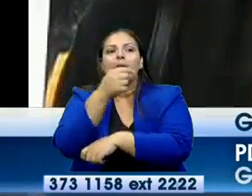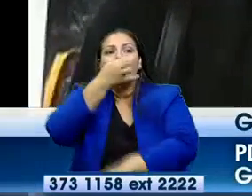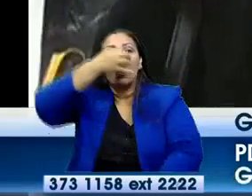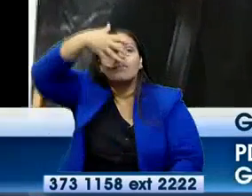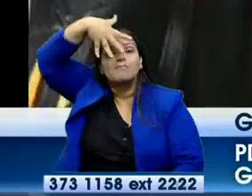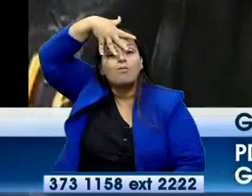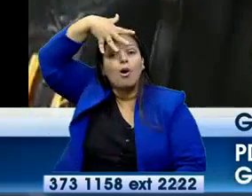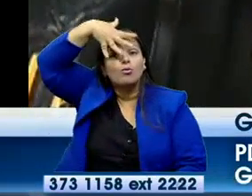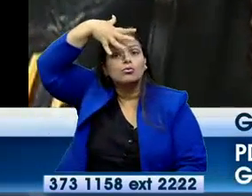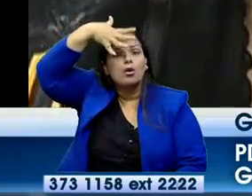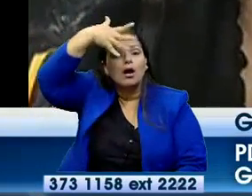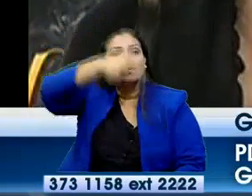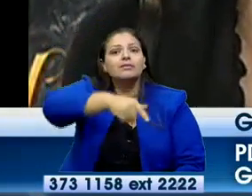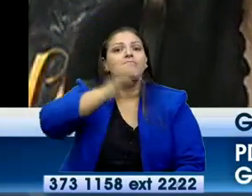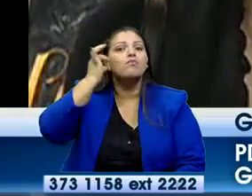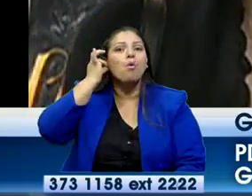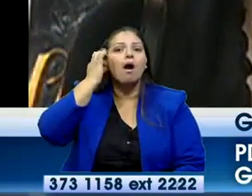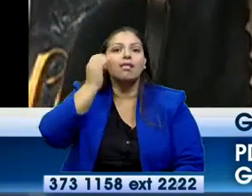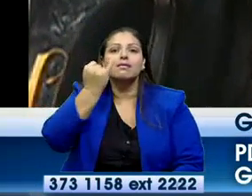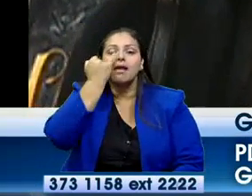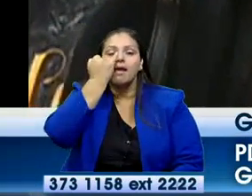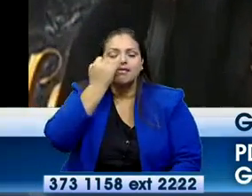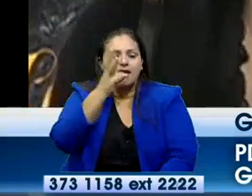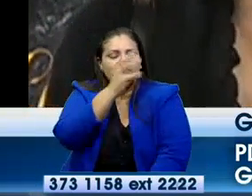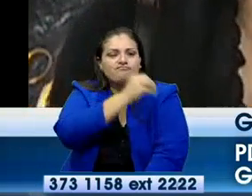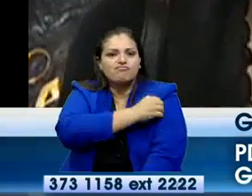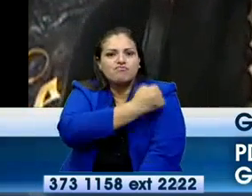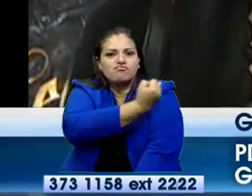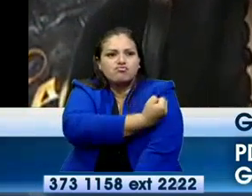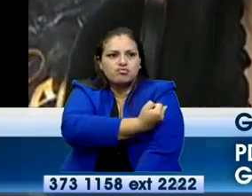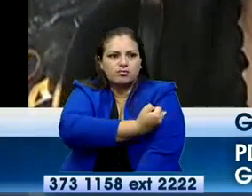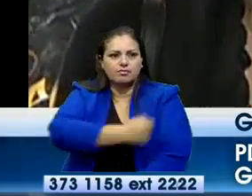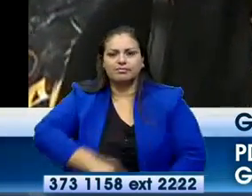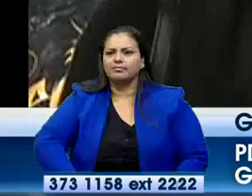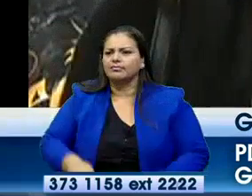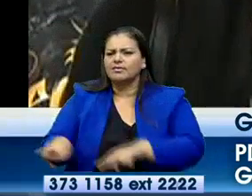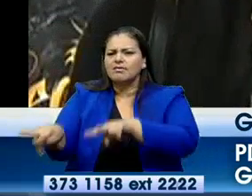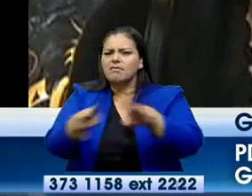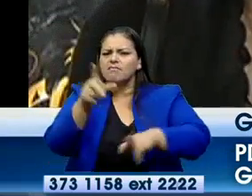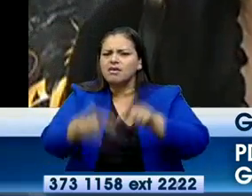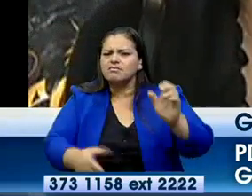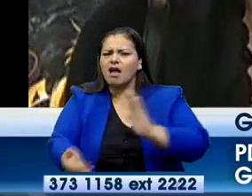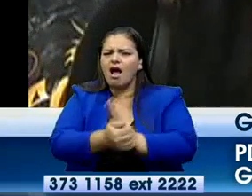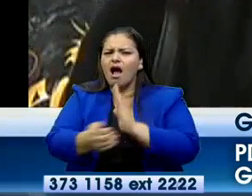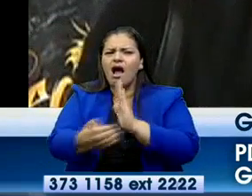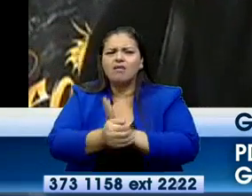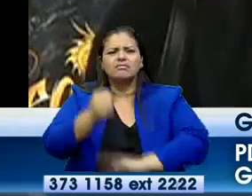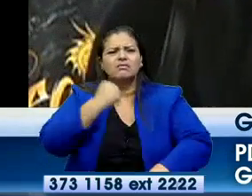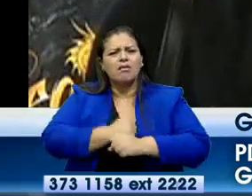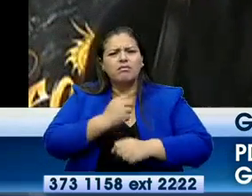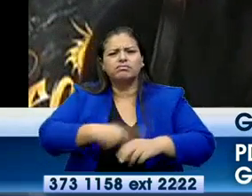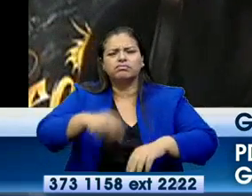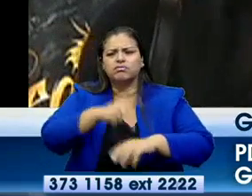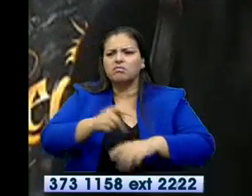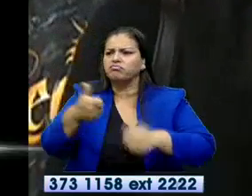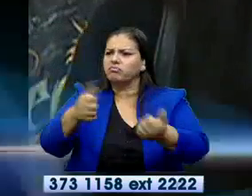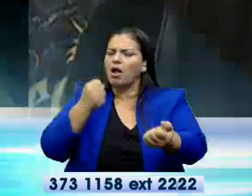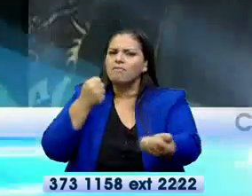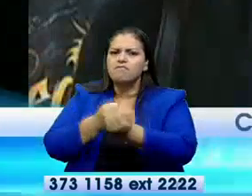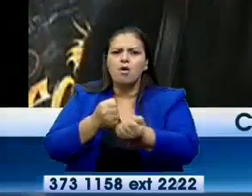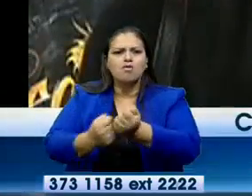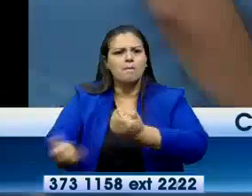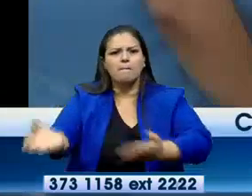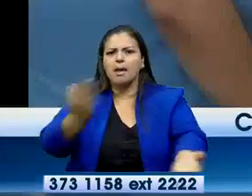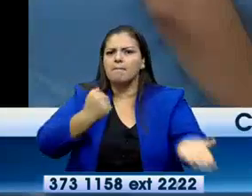que Guayaquil es una ciudad abierta, una ciudad que apoya a todos los ciudadanos, a todas las disciplinas,